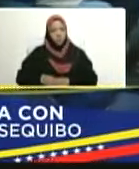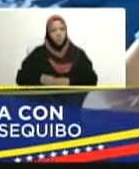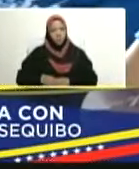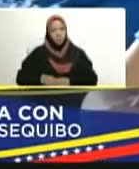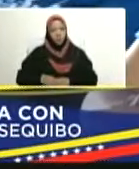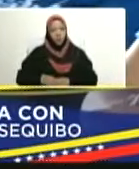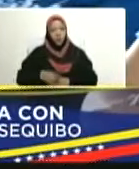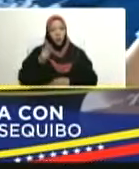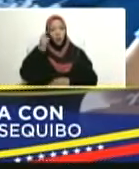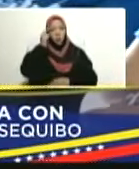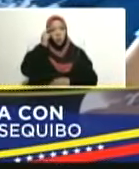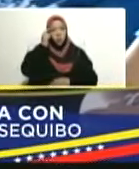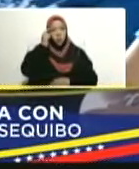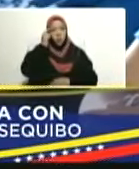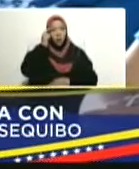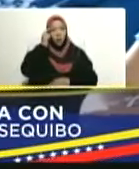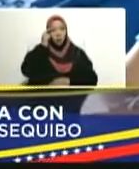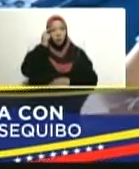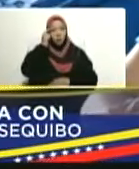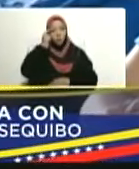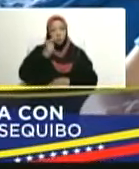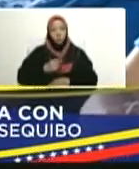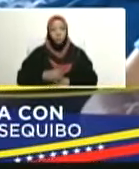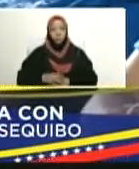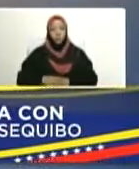Es una fecha